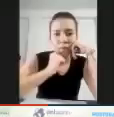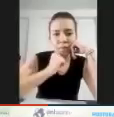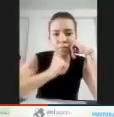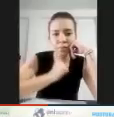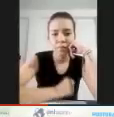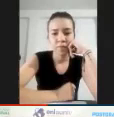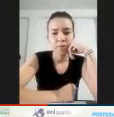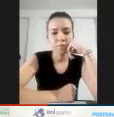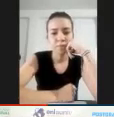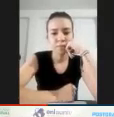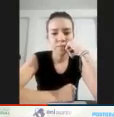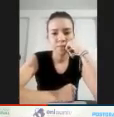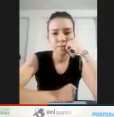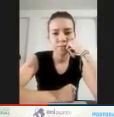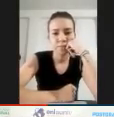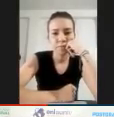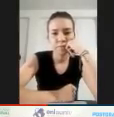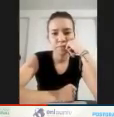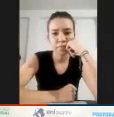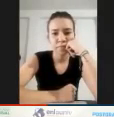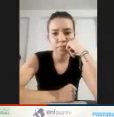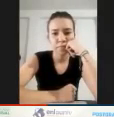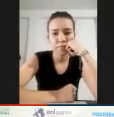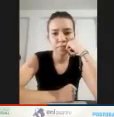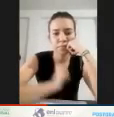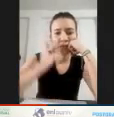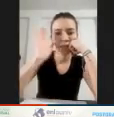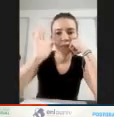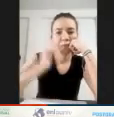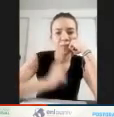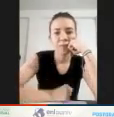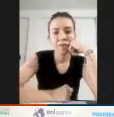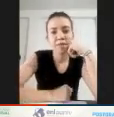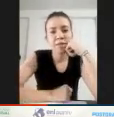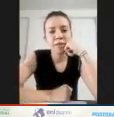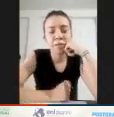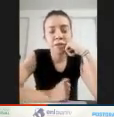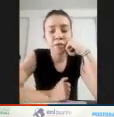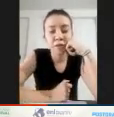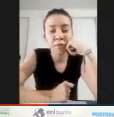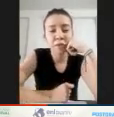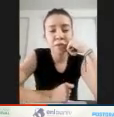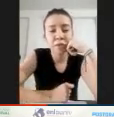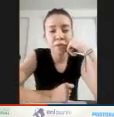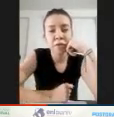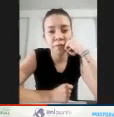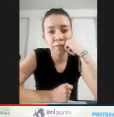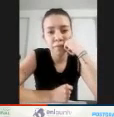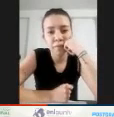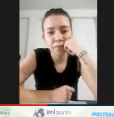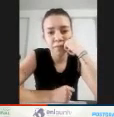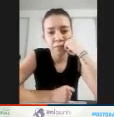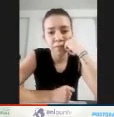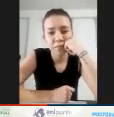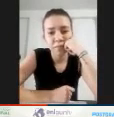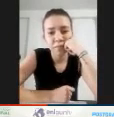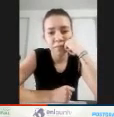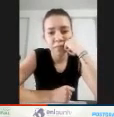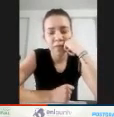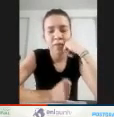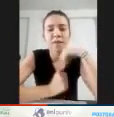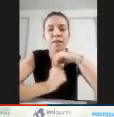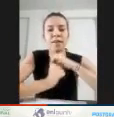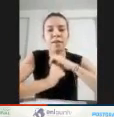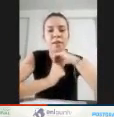Bueno. Rosmar Torres. Sí. Sí, ¿me escucha, profe? Fuerte y claro, Rosmar. ¿Cómo está? Buenas